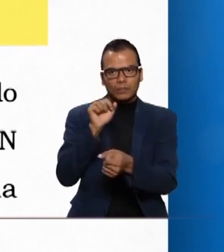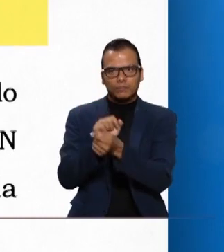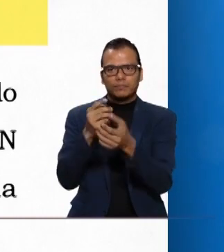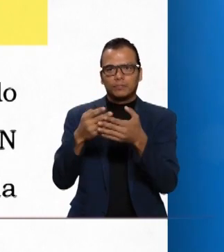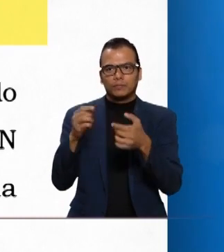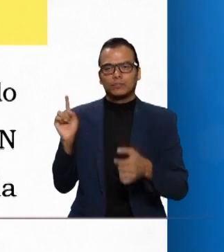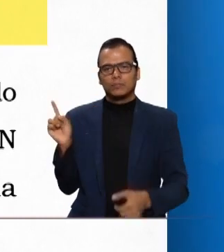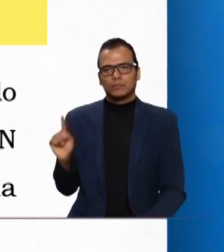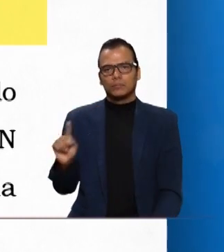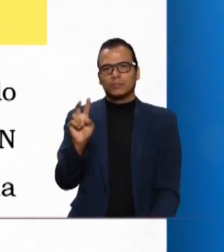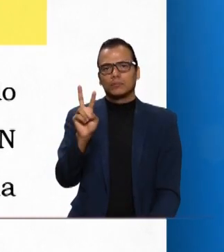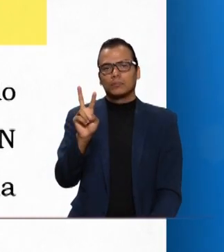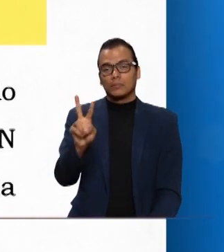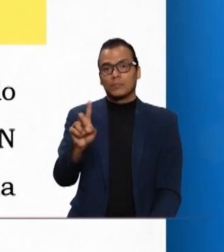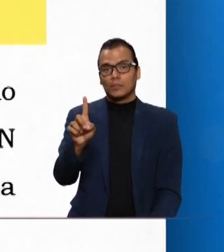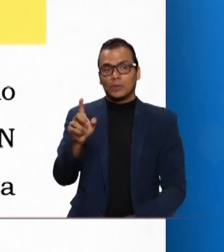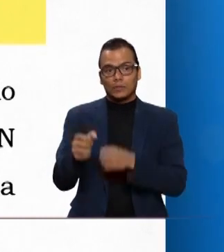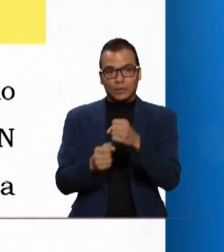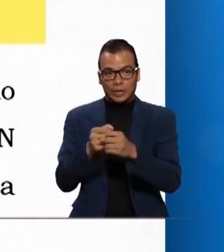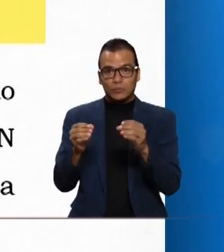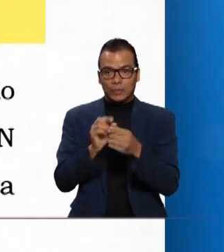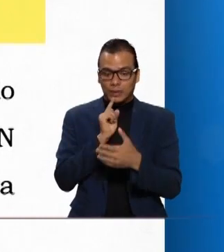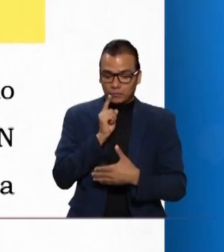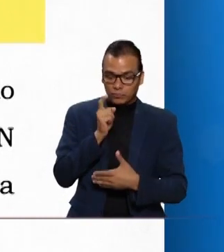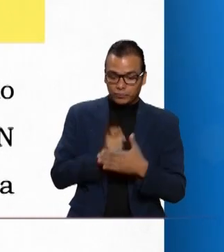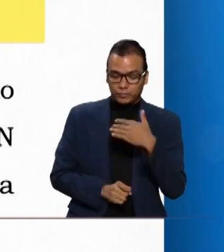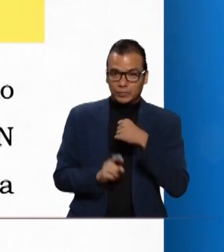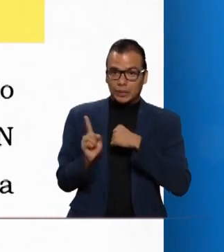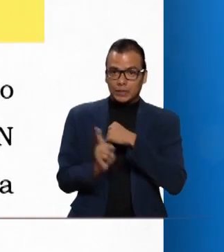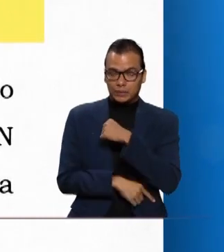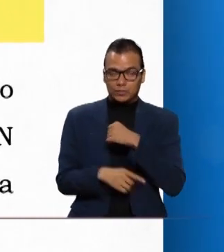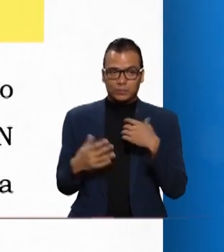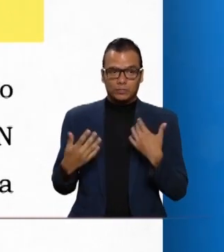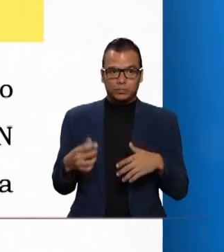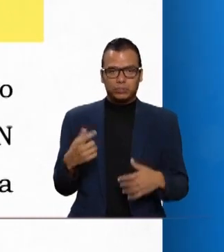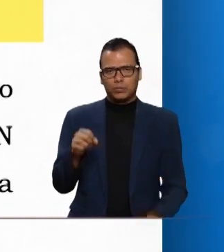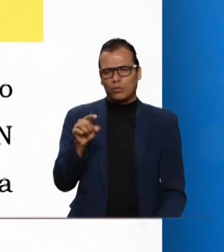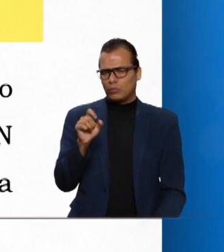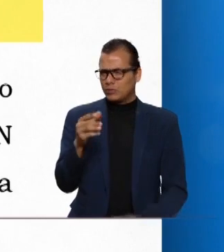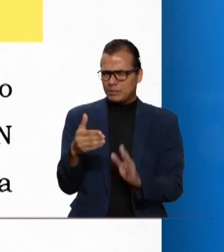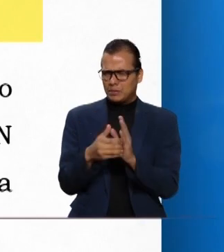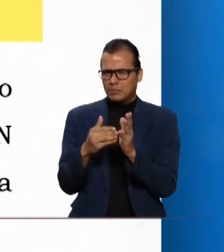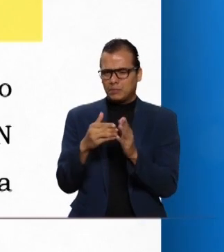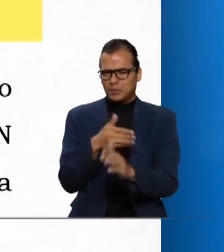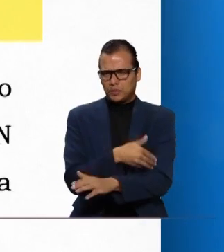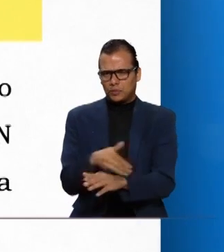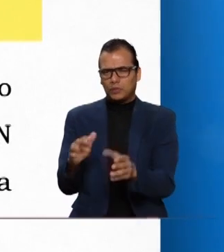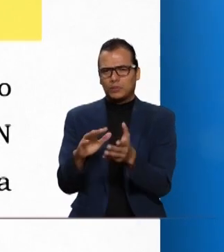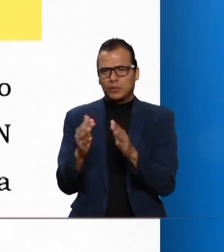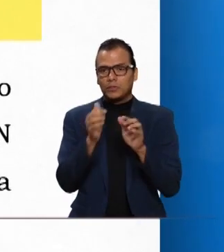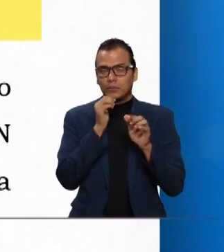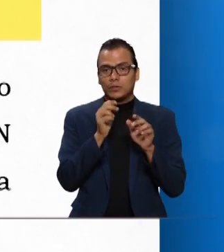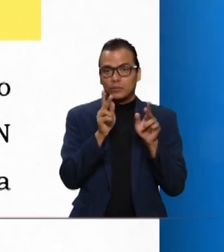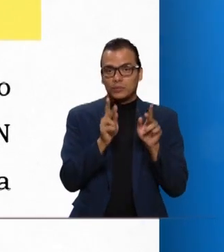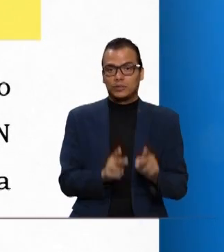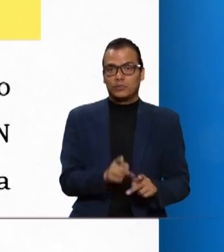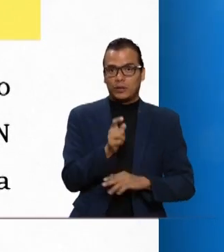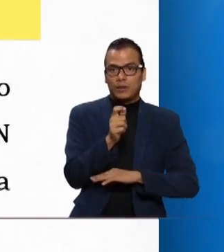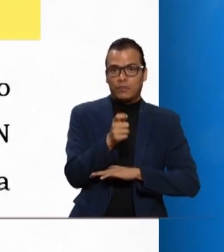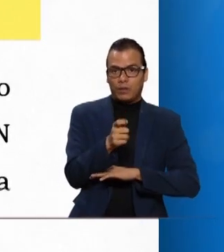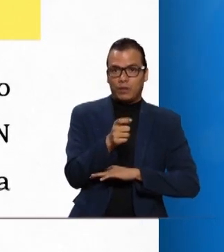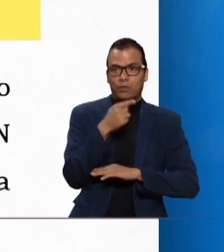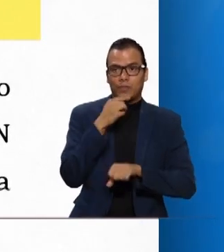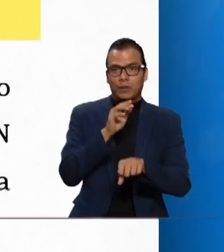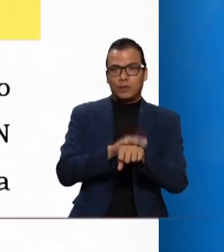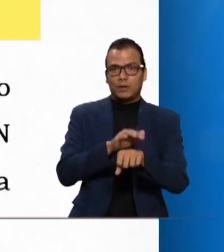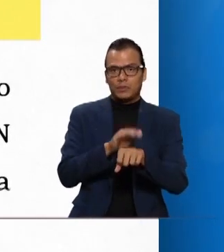914.271.500 pesos. Además, fue negada la reducción de la pena y detención domiciliaria. El abogado Alejandro Sánchez, defensor de Juan Carlos Abadía, señaló